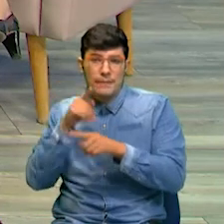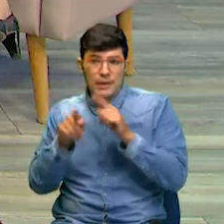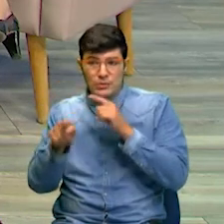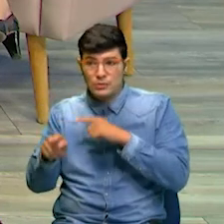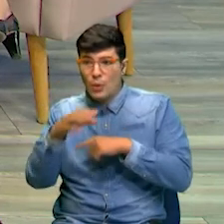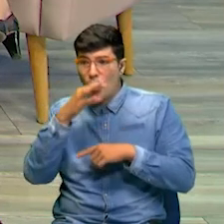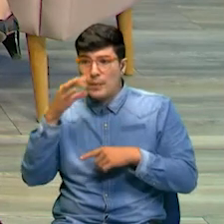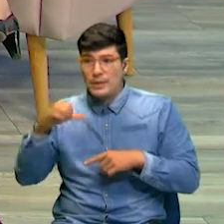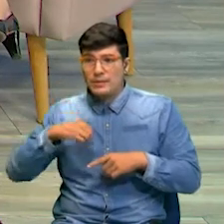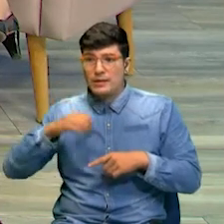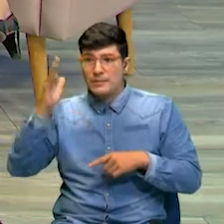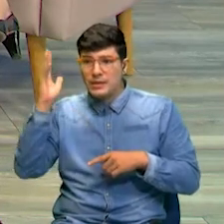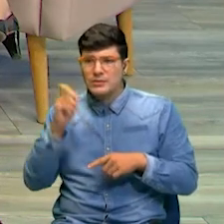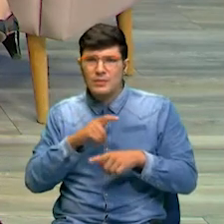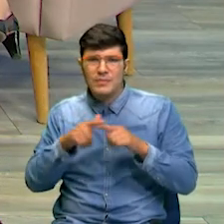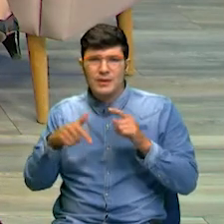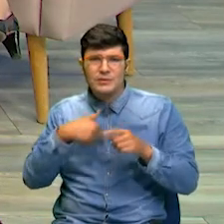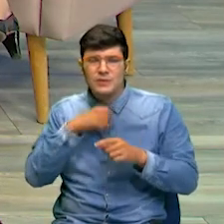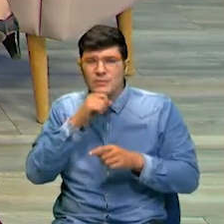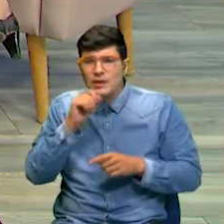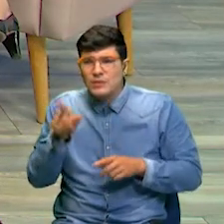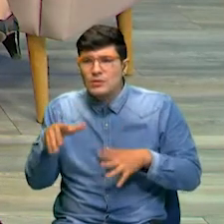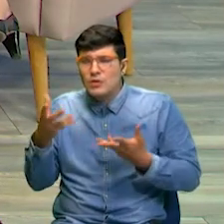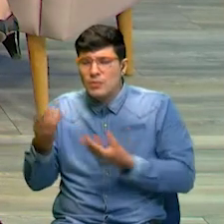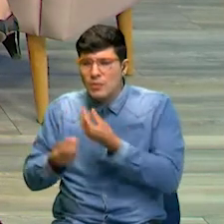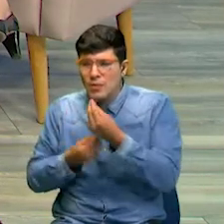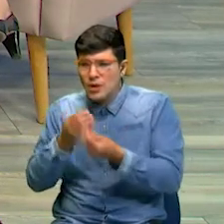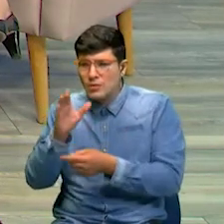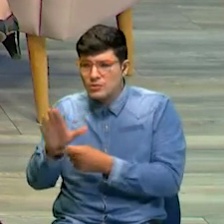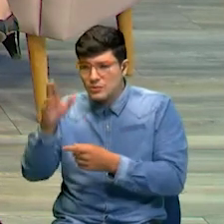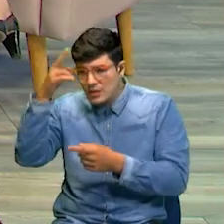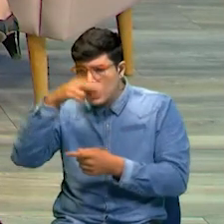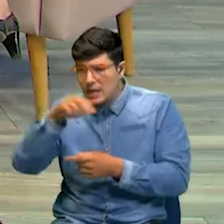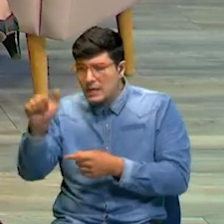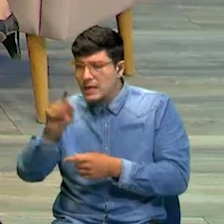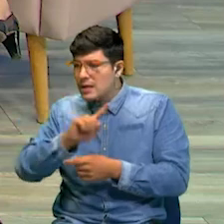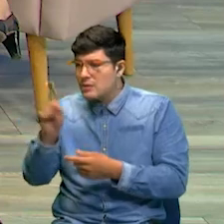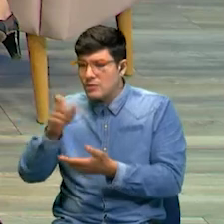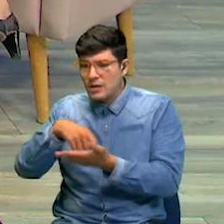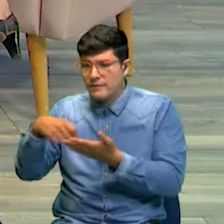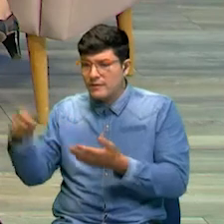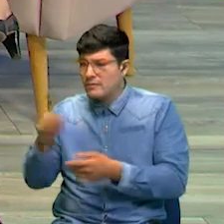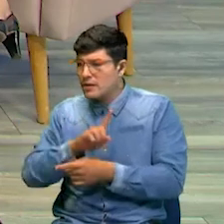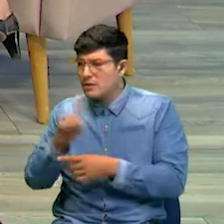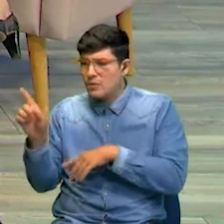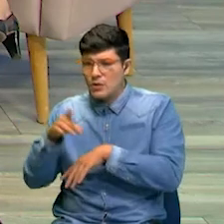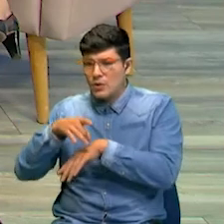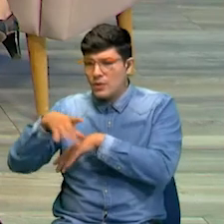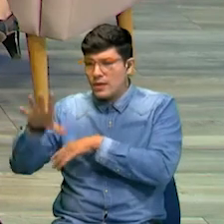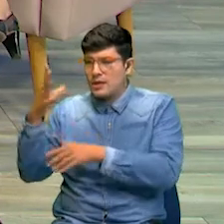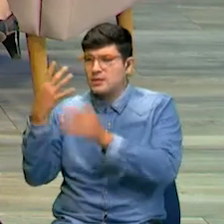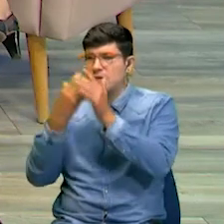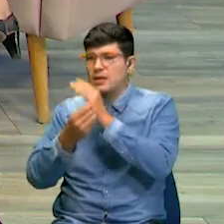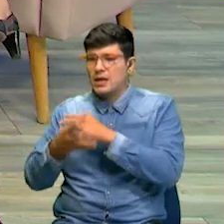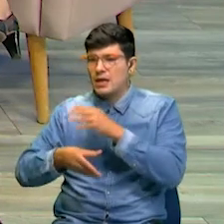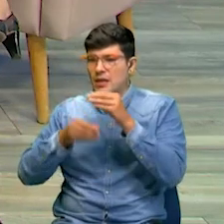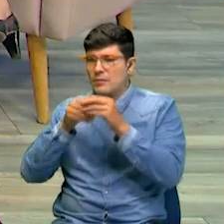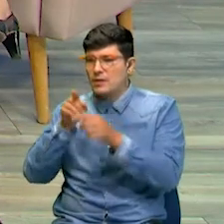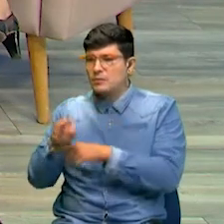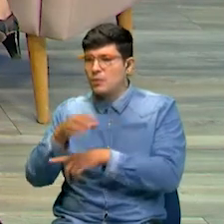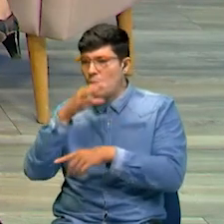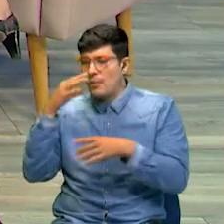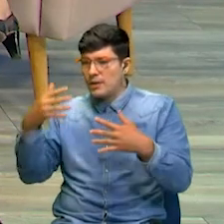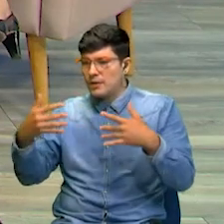es, ¿qué tengo que hacer yo para sacarlo de allá? Porque si la hija no firma, no lo dejan salir y él está sufriendo